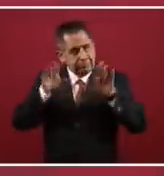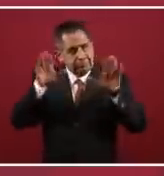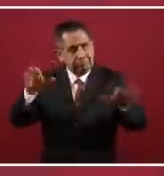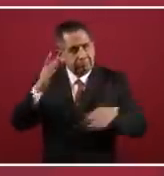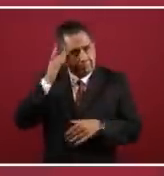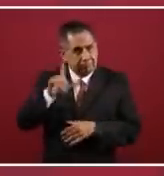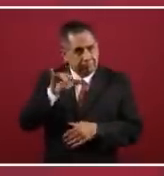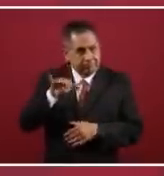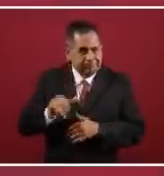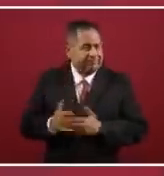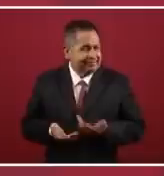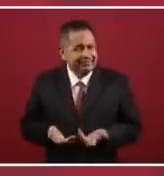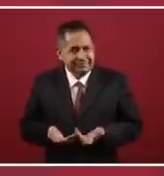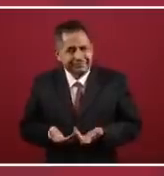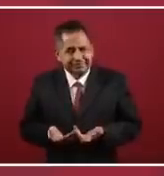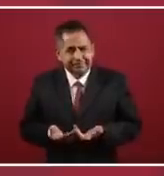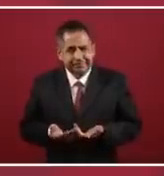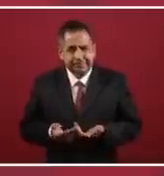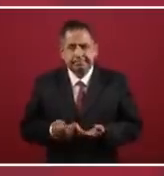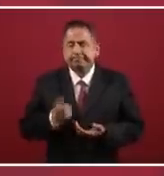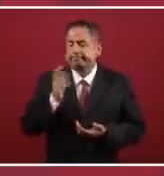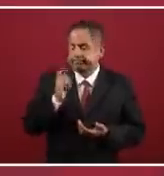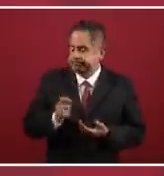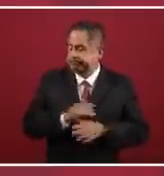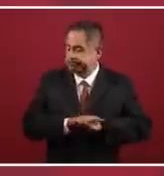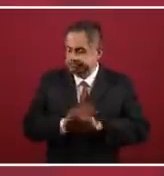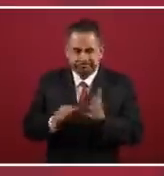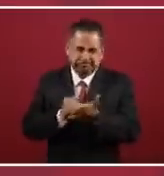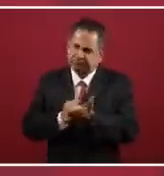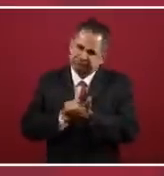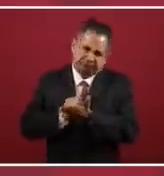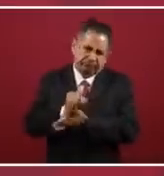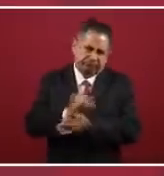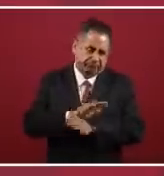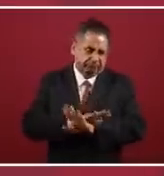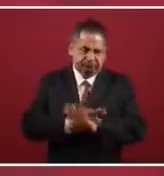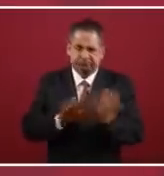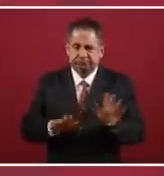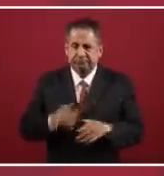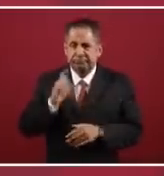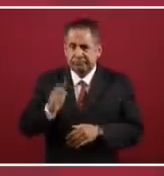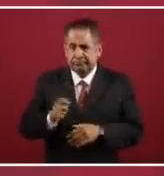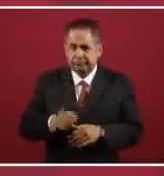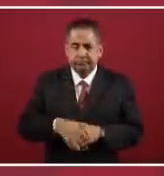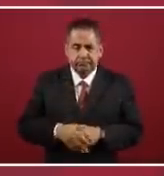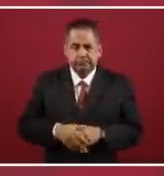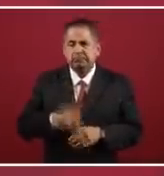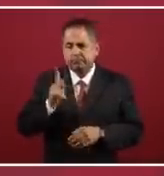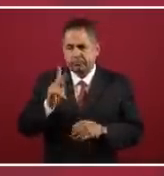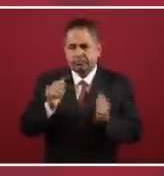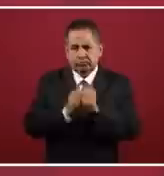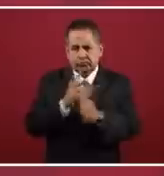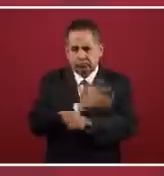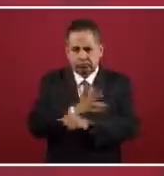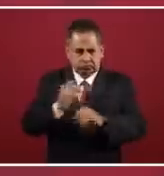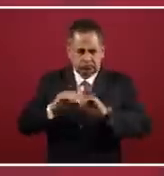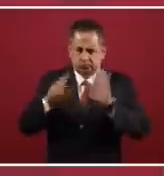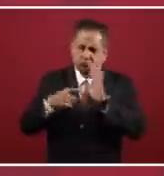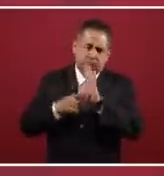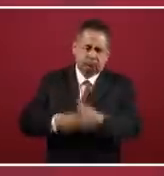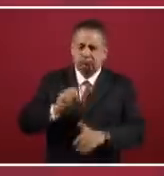Entonces, eso no quiere decir que no va a haber transparencia.